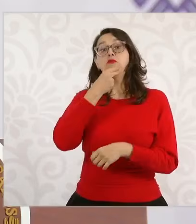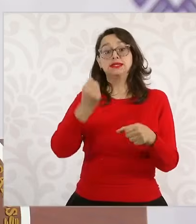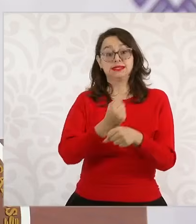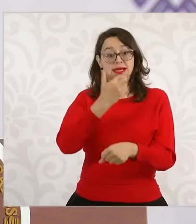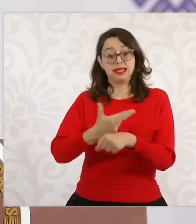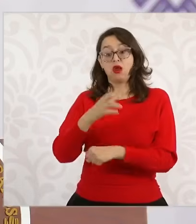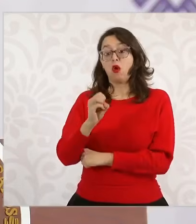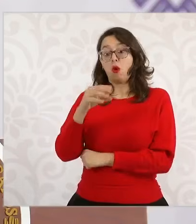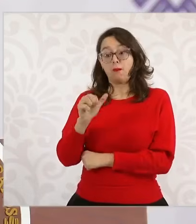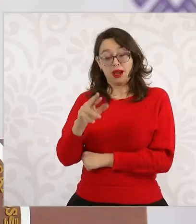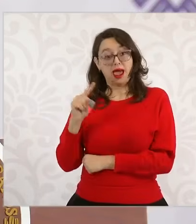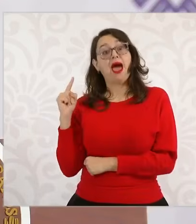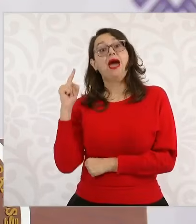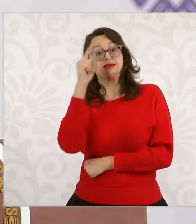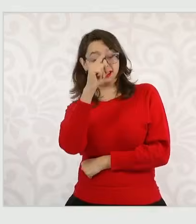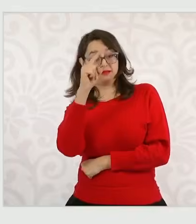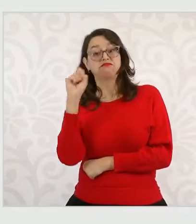García Harfuch, está allá